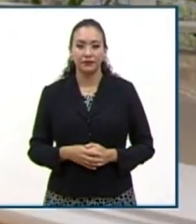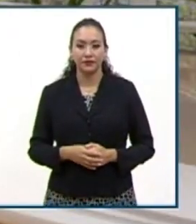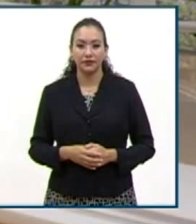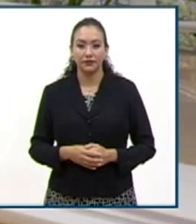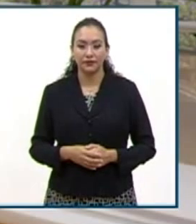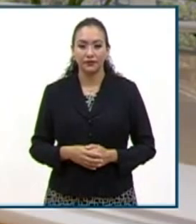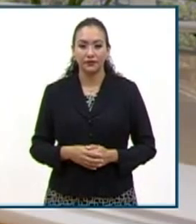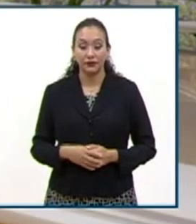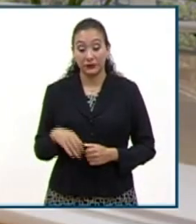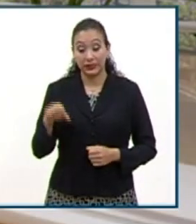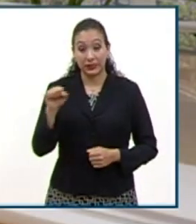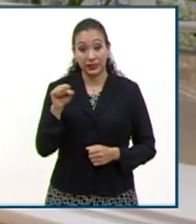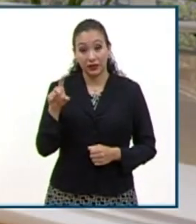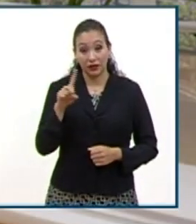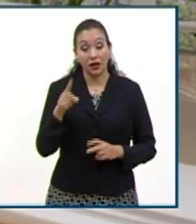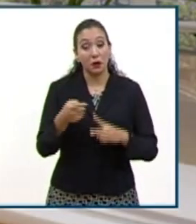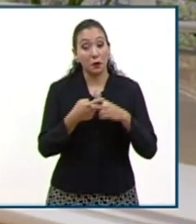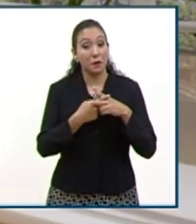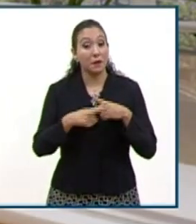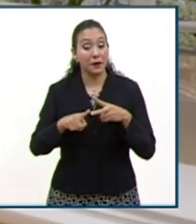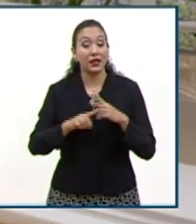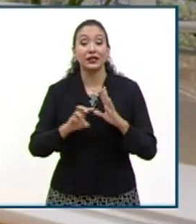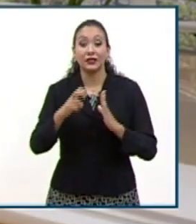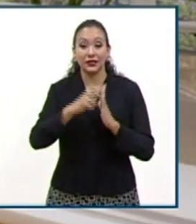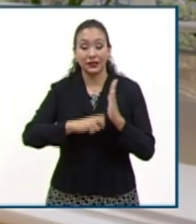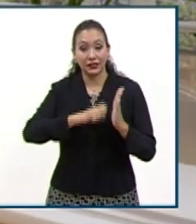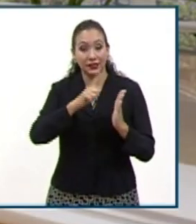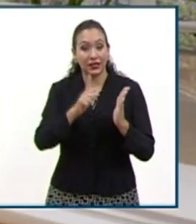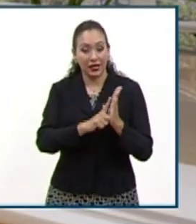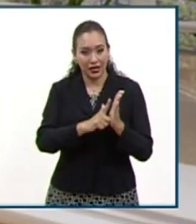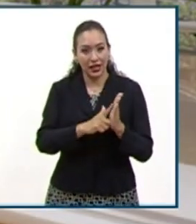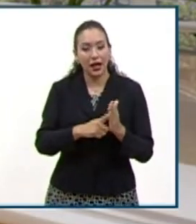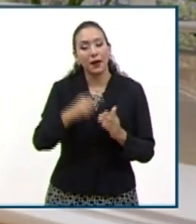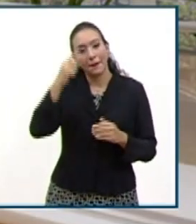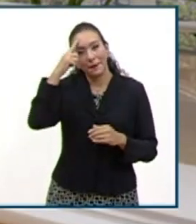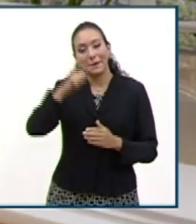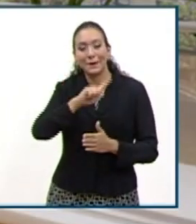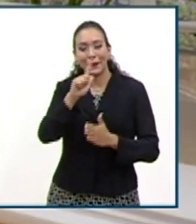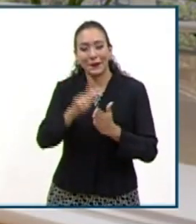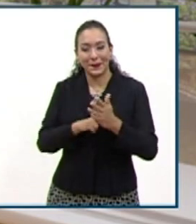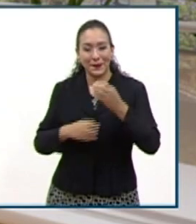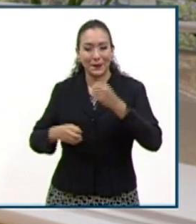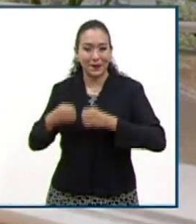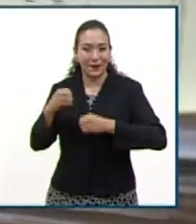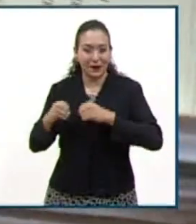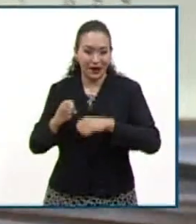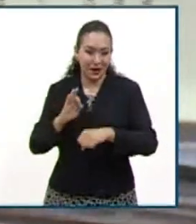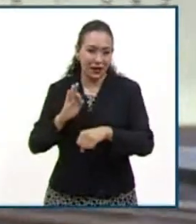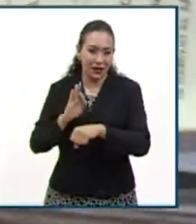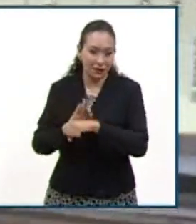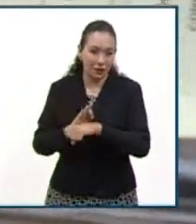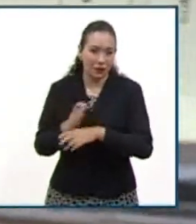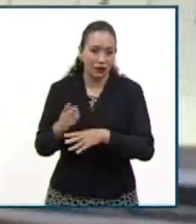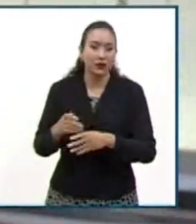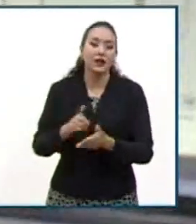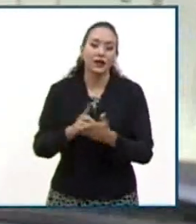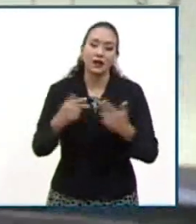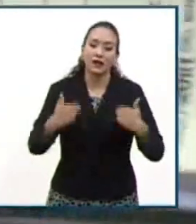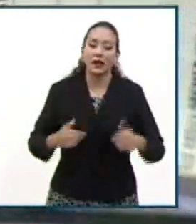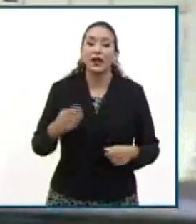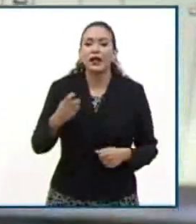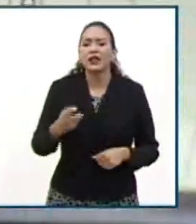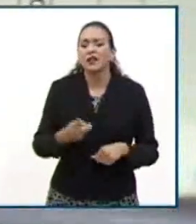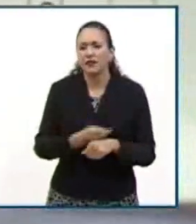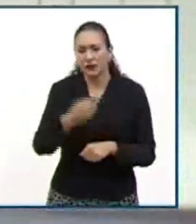Y este fin de semana entró en vigor la reforma a la Ley de Amparo que prohíbe a los juzgadores otorgar suspensiones con efectos